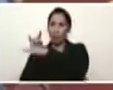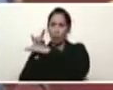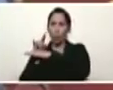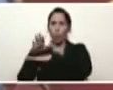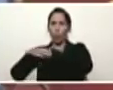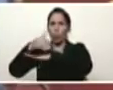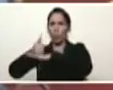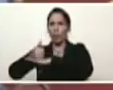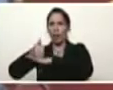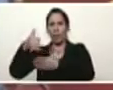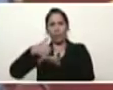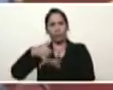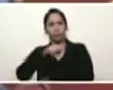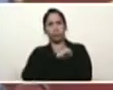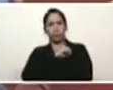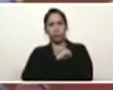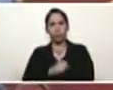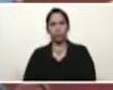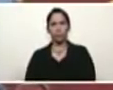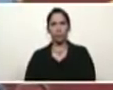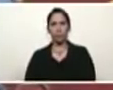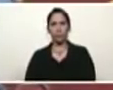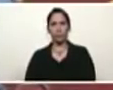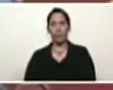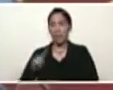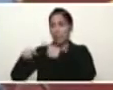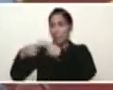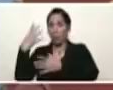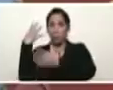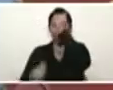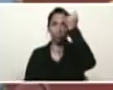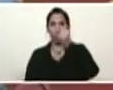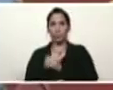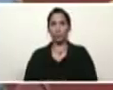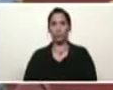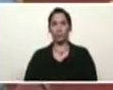Traidor y cobarde, que después huyó,